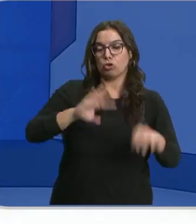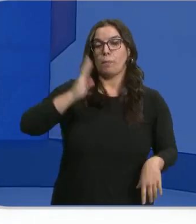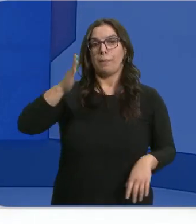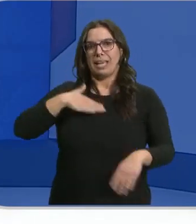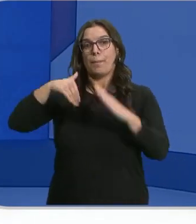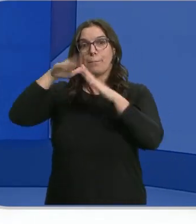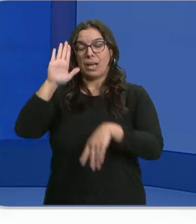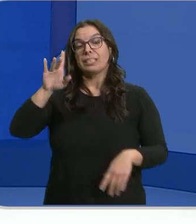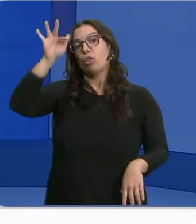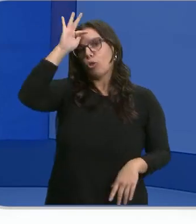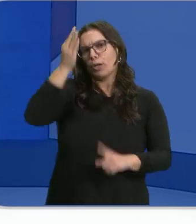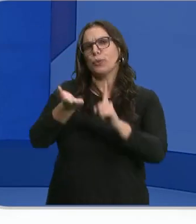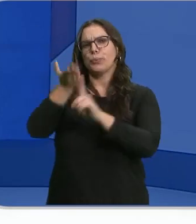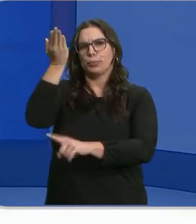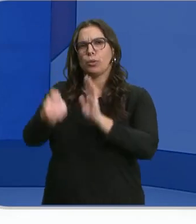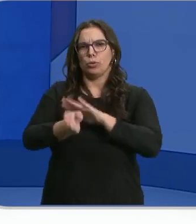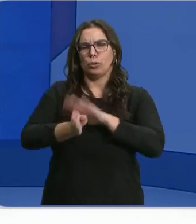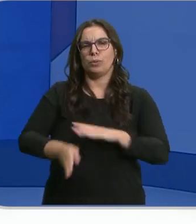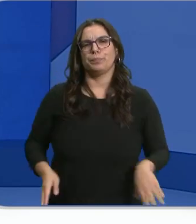mañana los superan y el domingo seguirán subiendo.